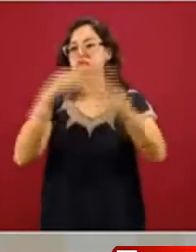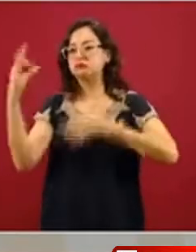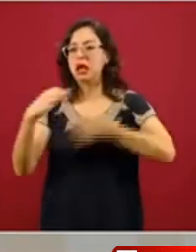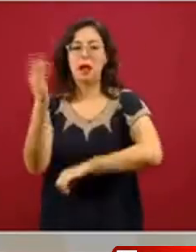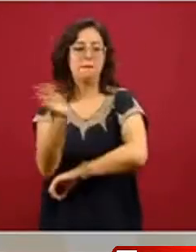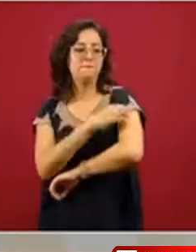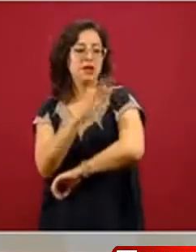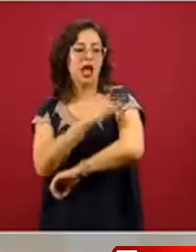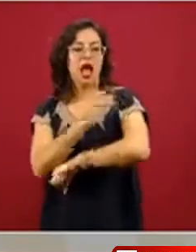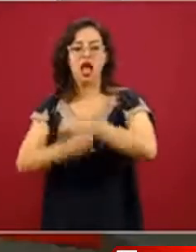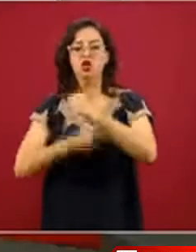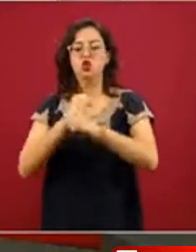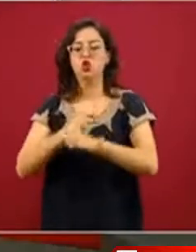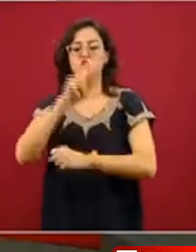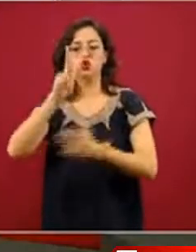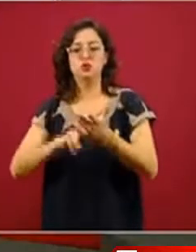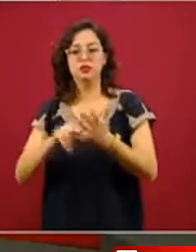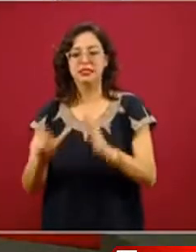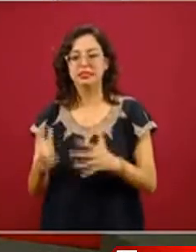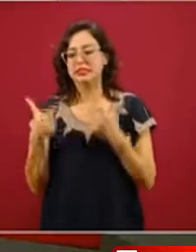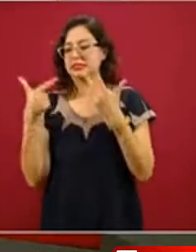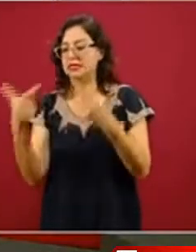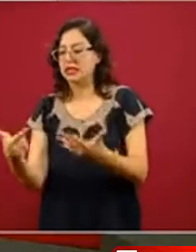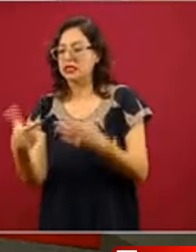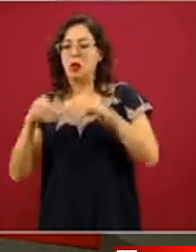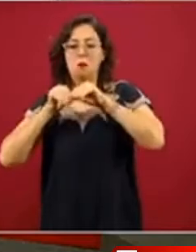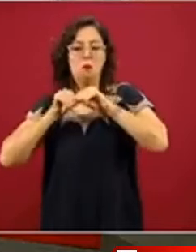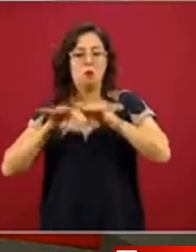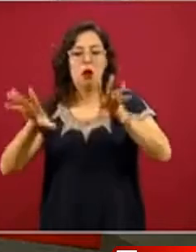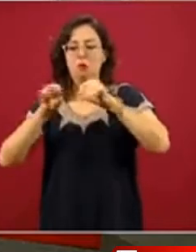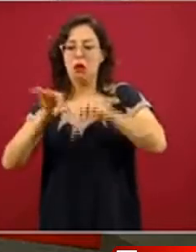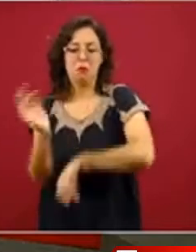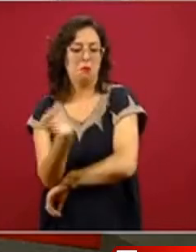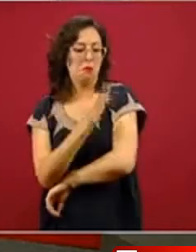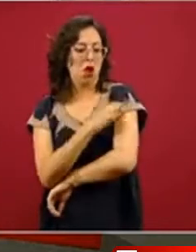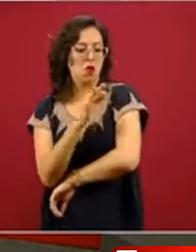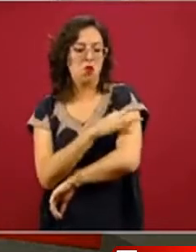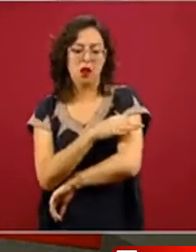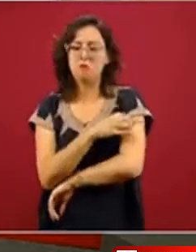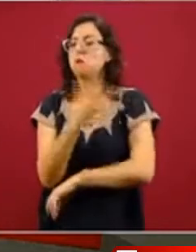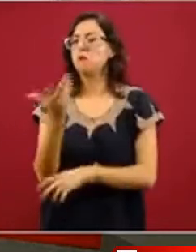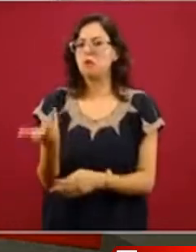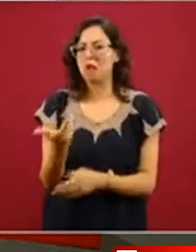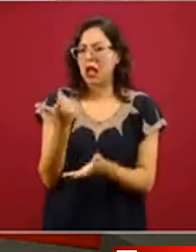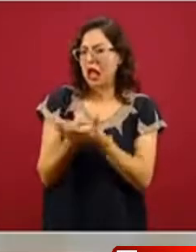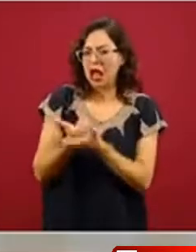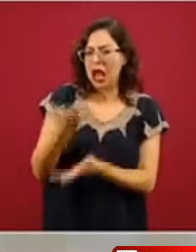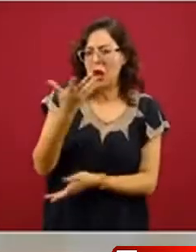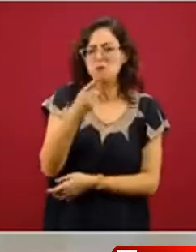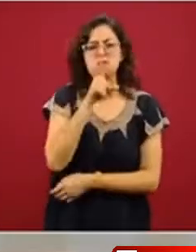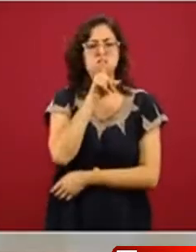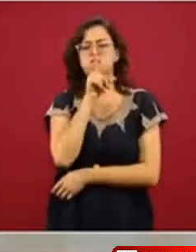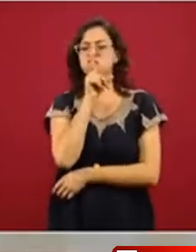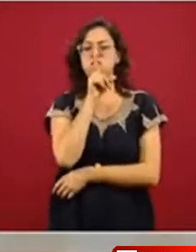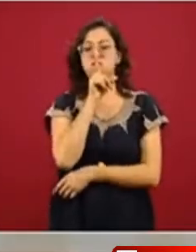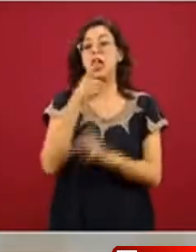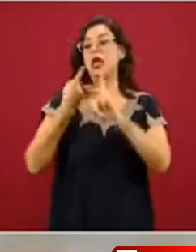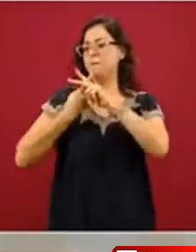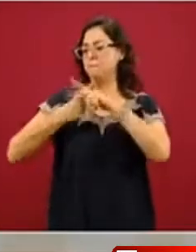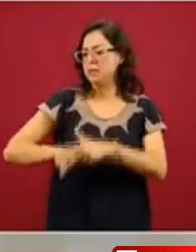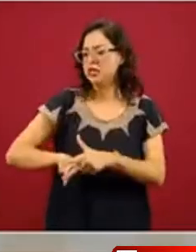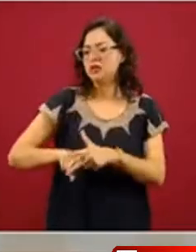años, desde el 2007. Es un programa público, no cuesta ponerse la vacuna y generalmente inicia en